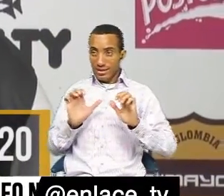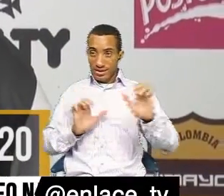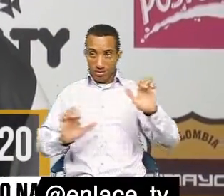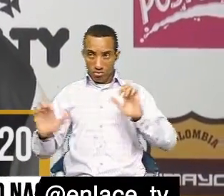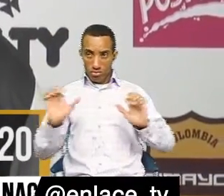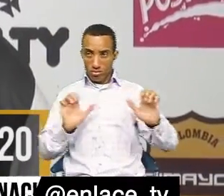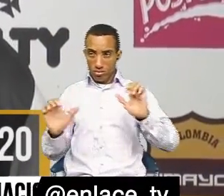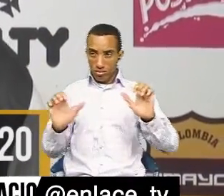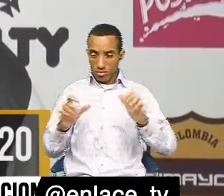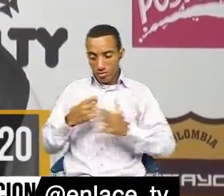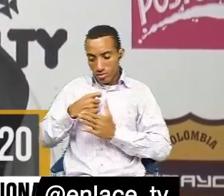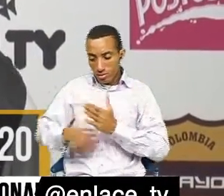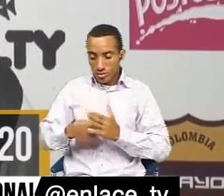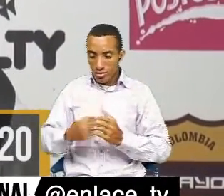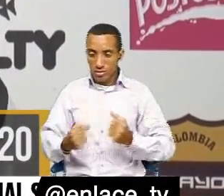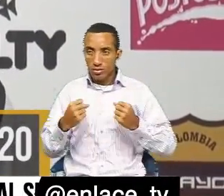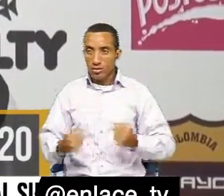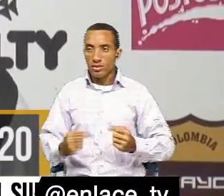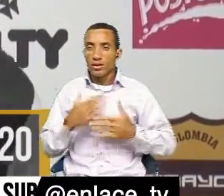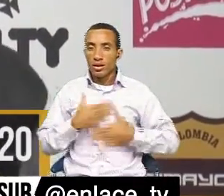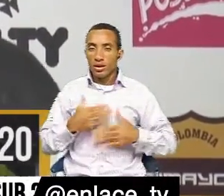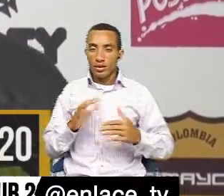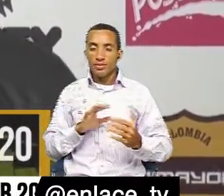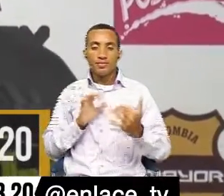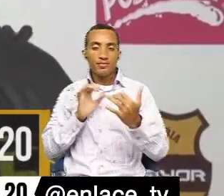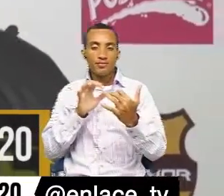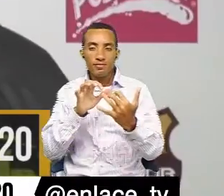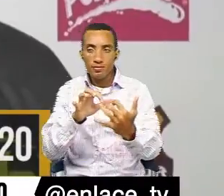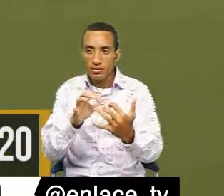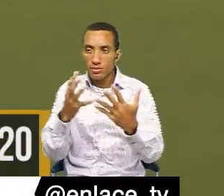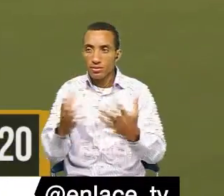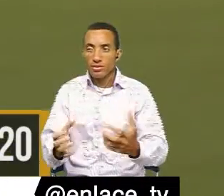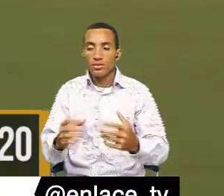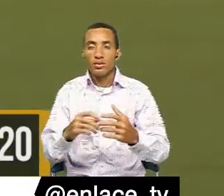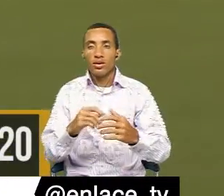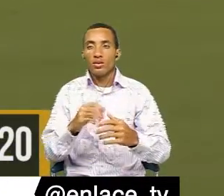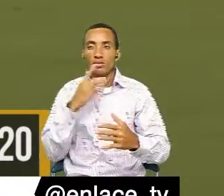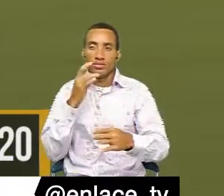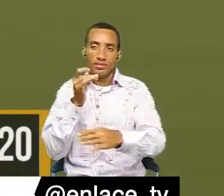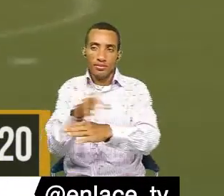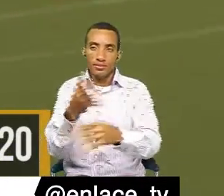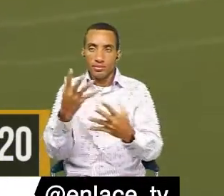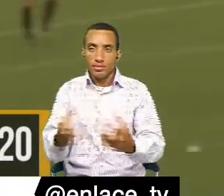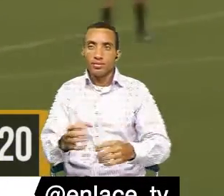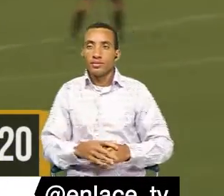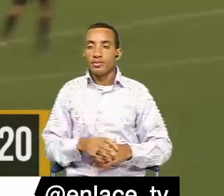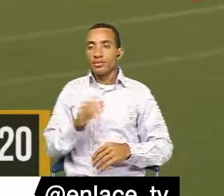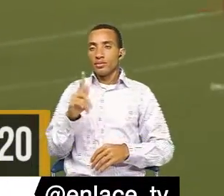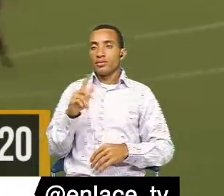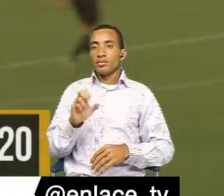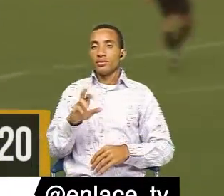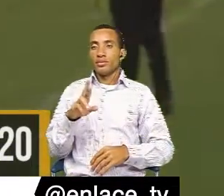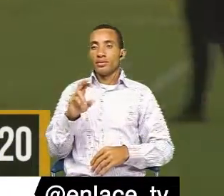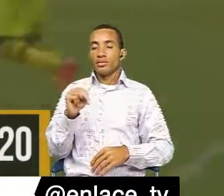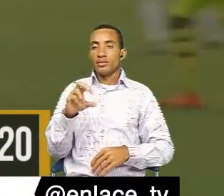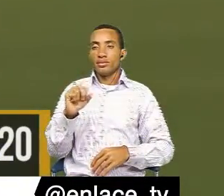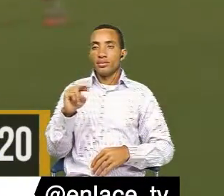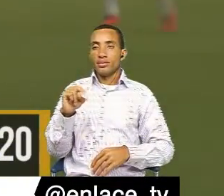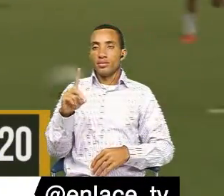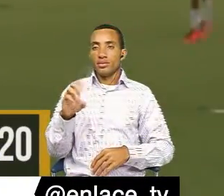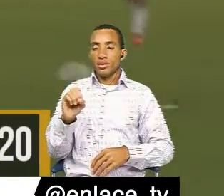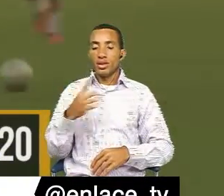conseguir esa solidez que nos dé la tranquilidad de ir a revertir el marcador en Bucaramanga, ¿no? Por su parte, Fernando Galvis, director técnico de Real Santander,